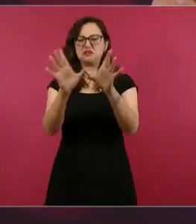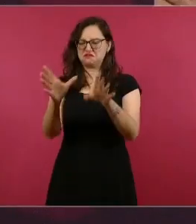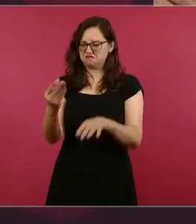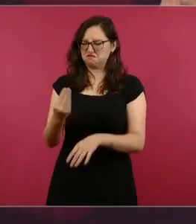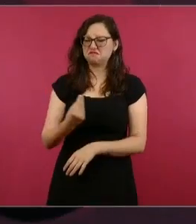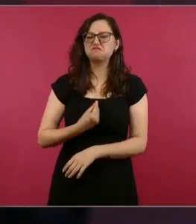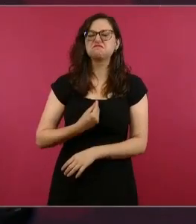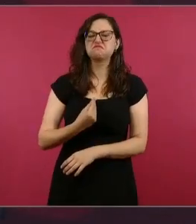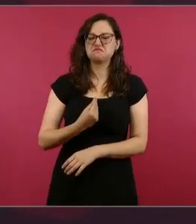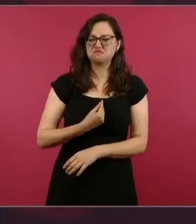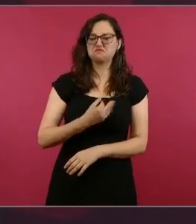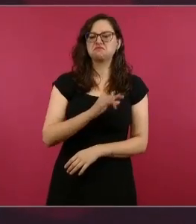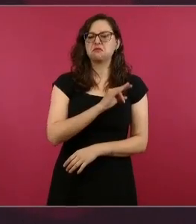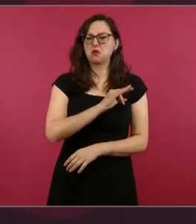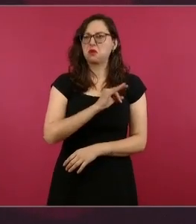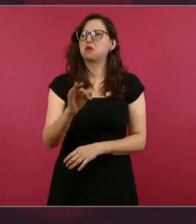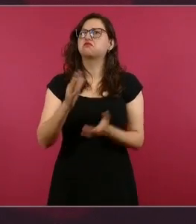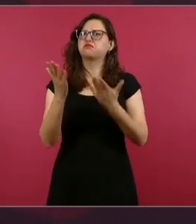Nuestras culturas,